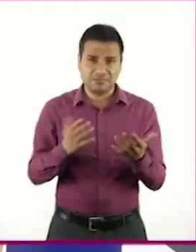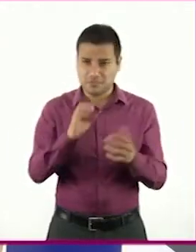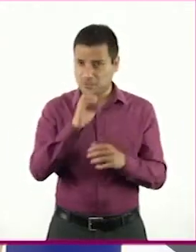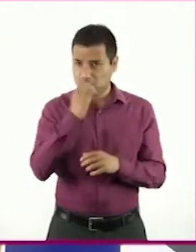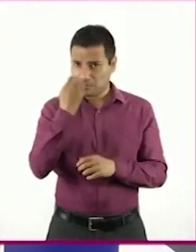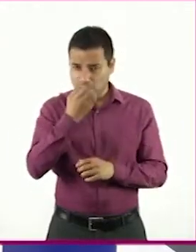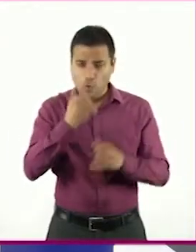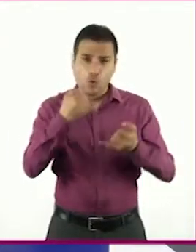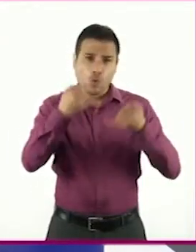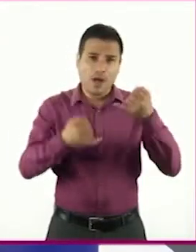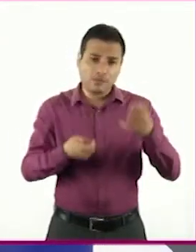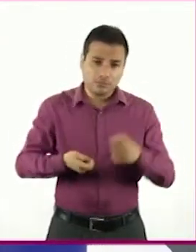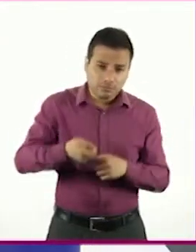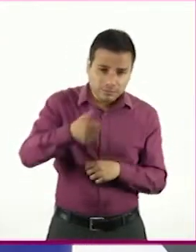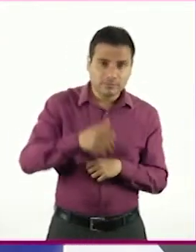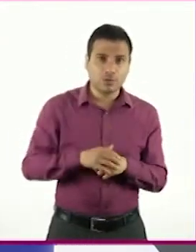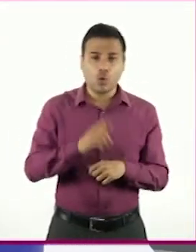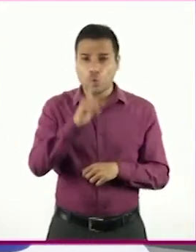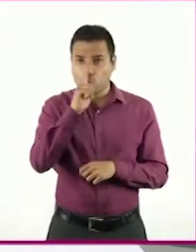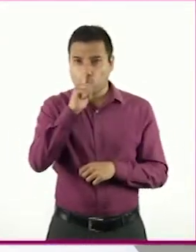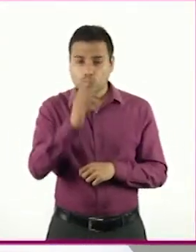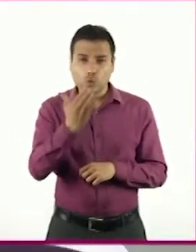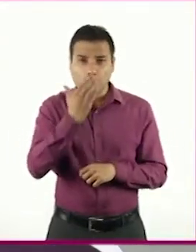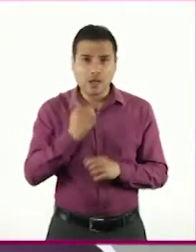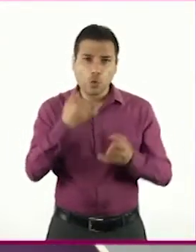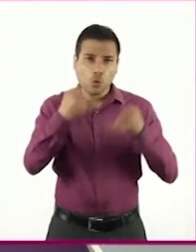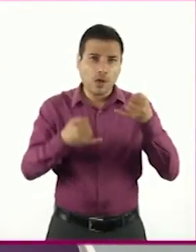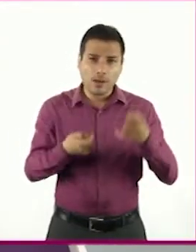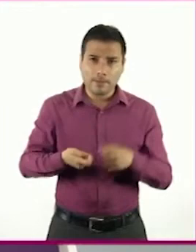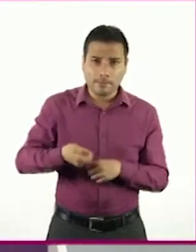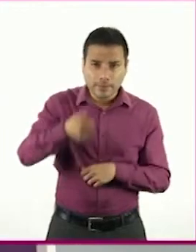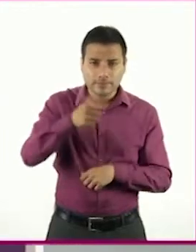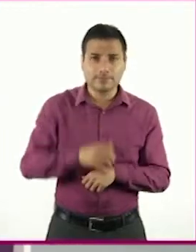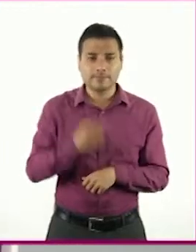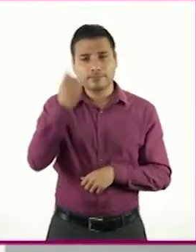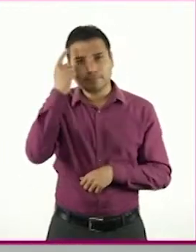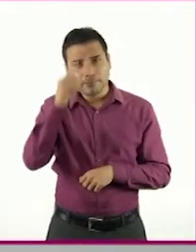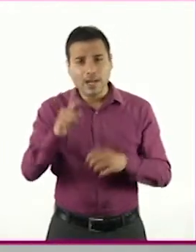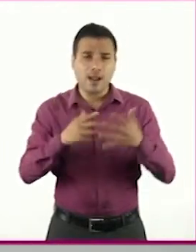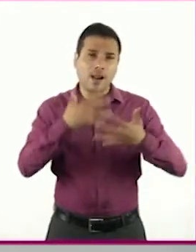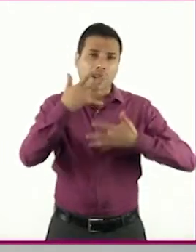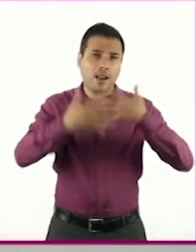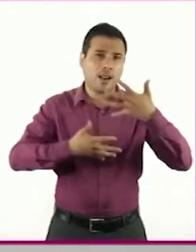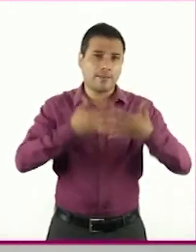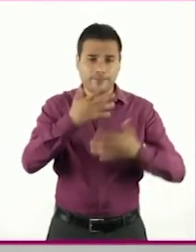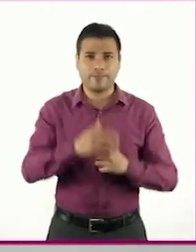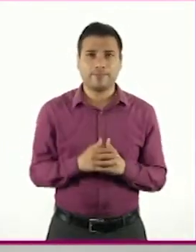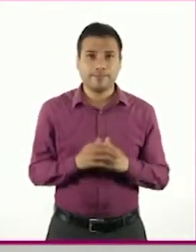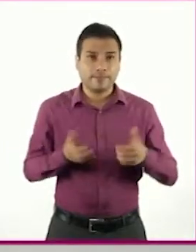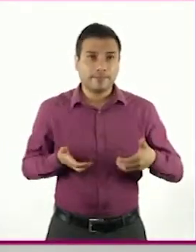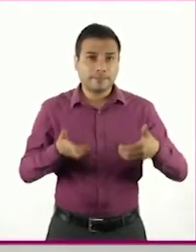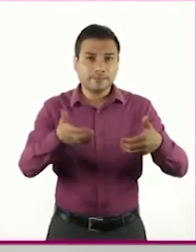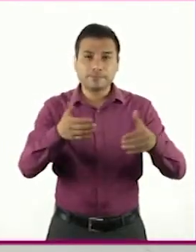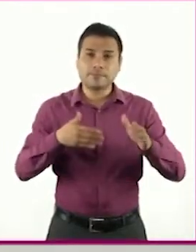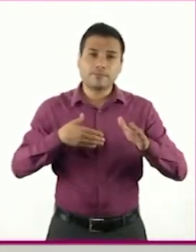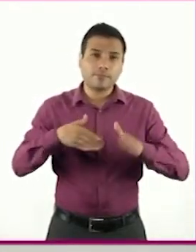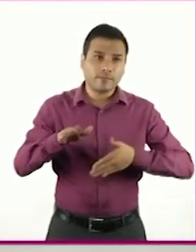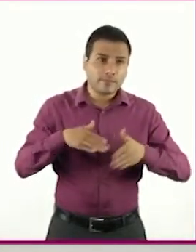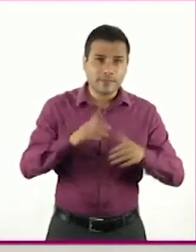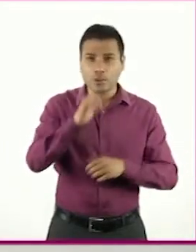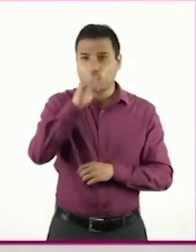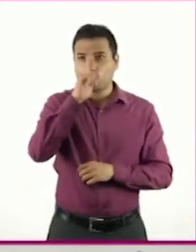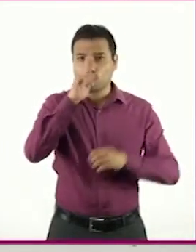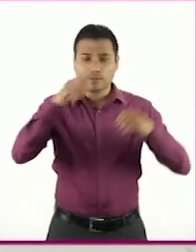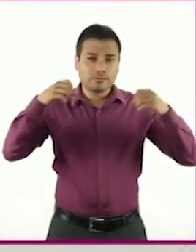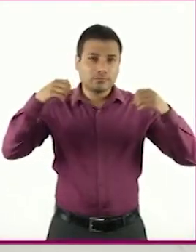Sin luces hasta la noche, we play canicas to make borlote. And walk the streets con luces,